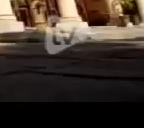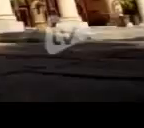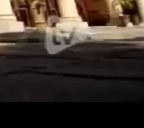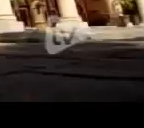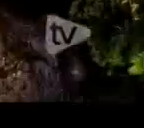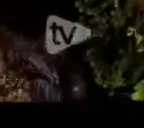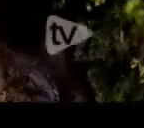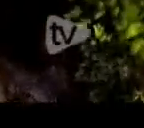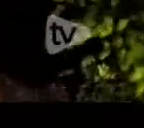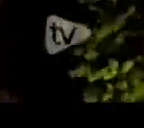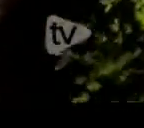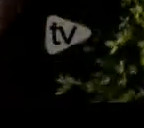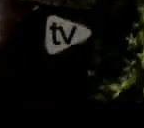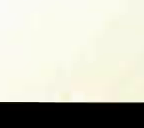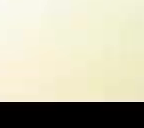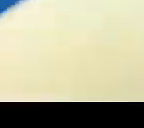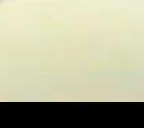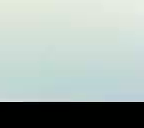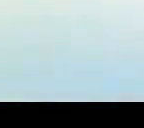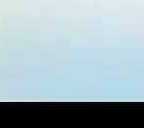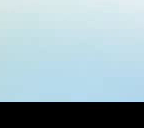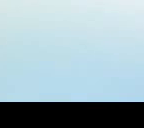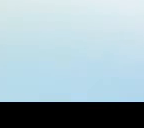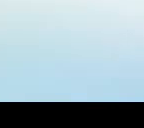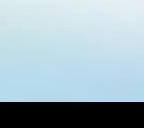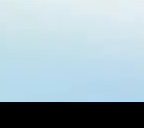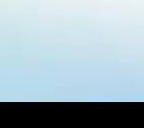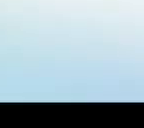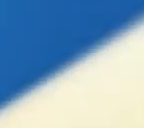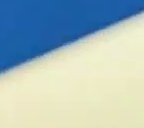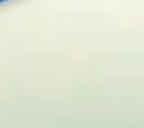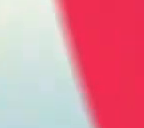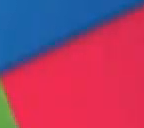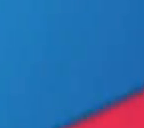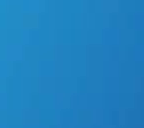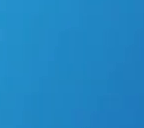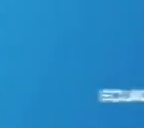agosto a las 7:30 de la mañana por Ecuador TV.